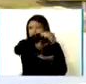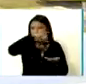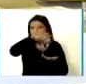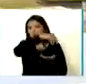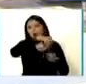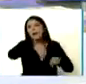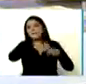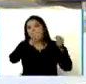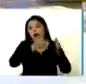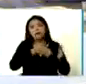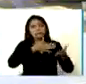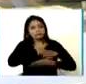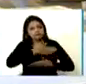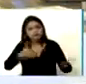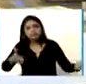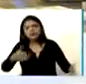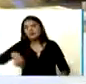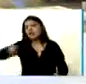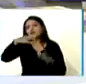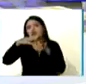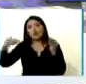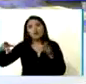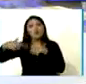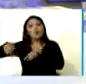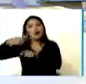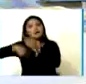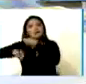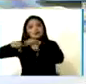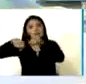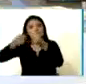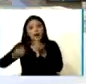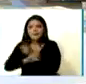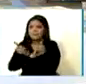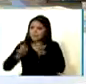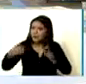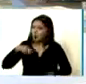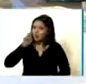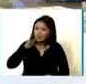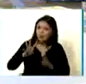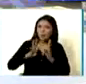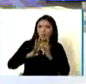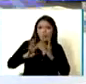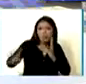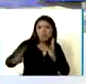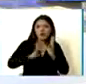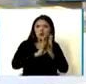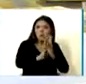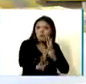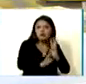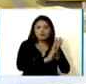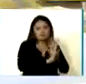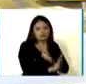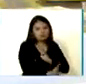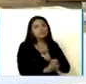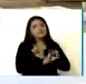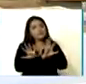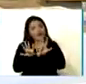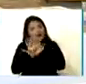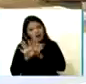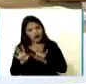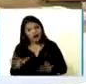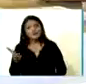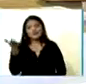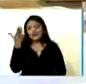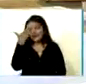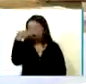y va a estar a disposición de todas las panaderías. Y sin embargo, vemos que sigue aumentando la enorme cola. Obviamente hay un tema de materia prima, un producto